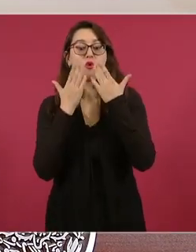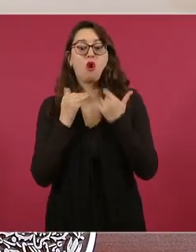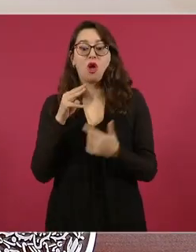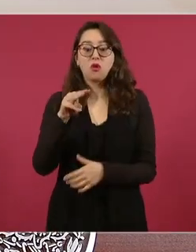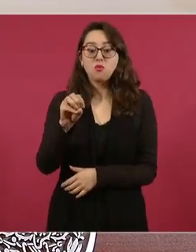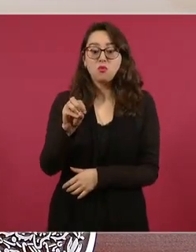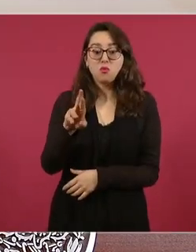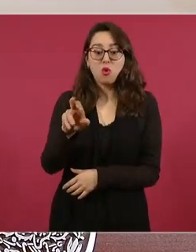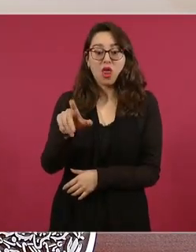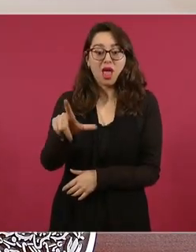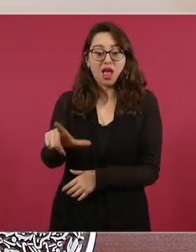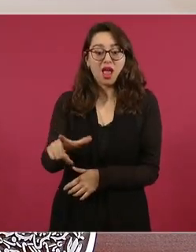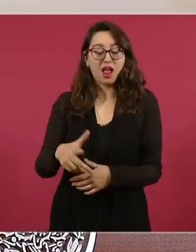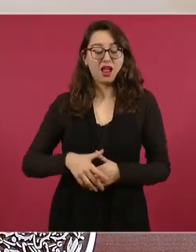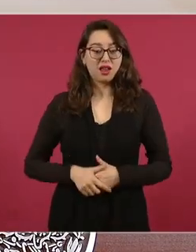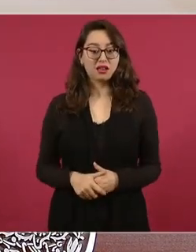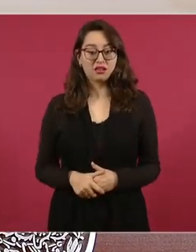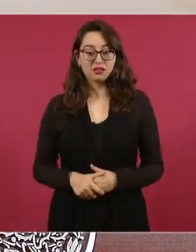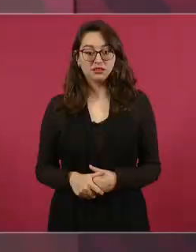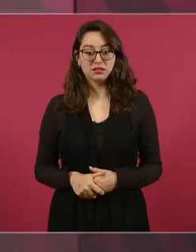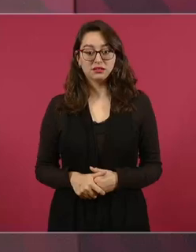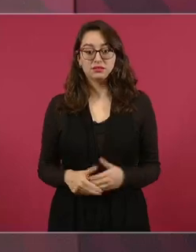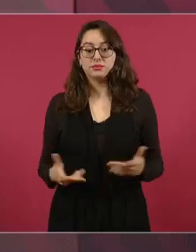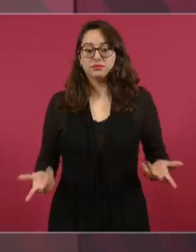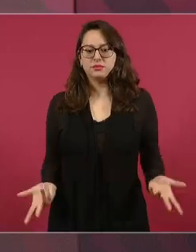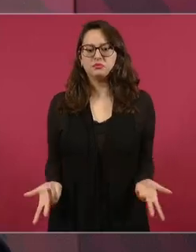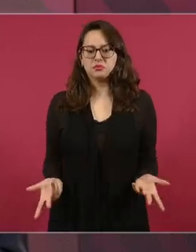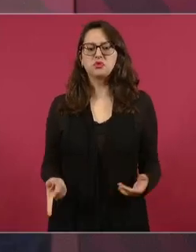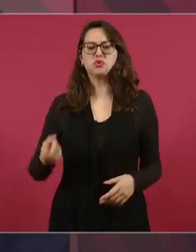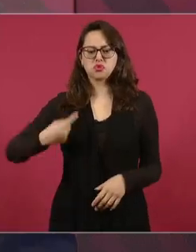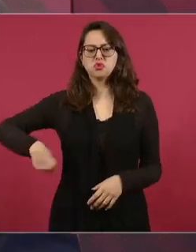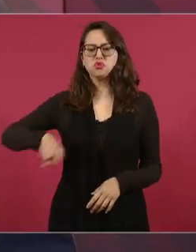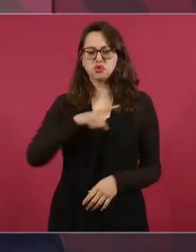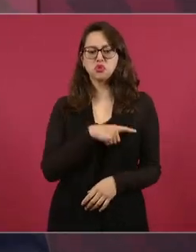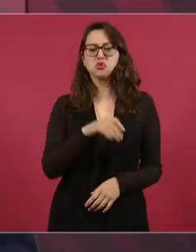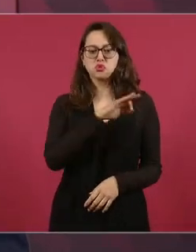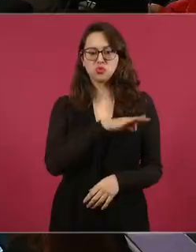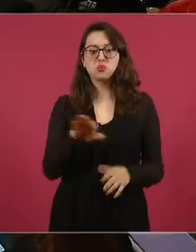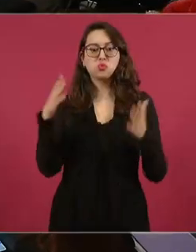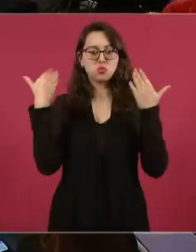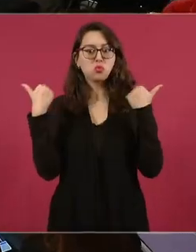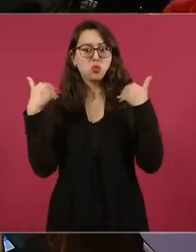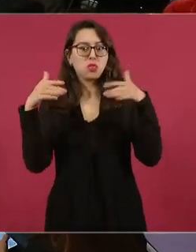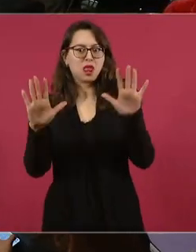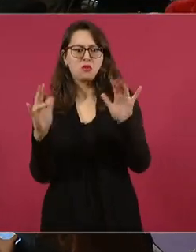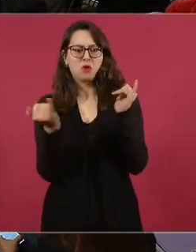si hubiésemos aceptado arreglos como estos que ponen por escrito?